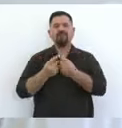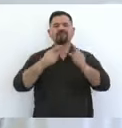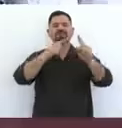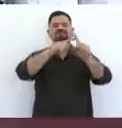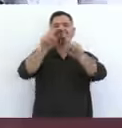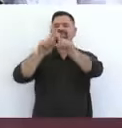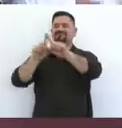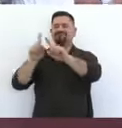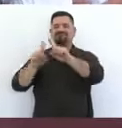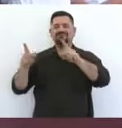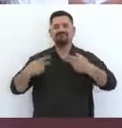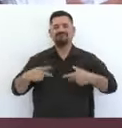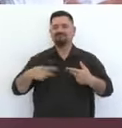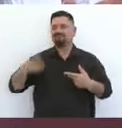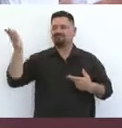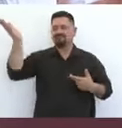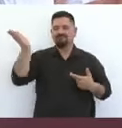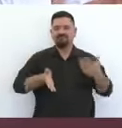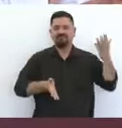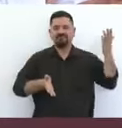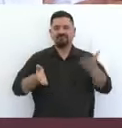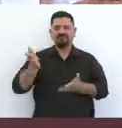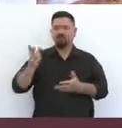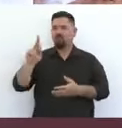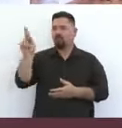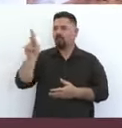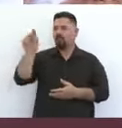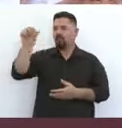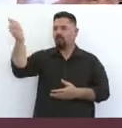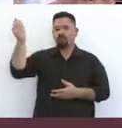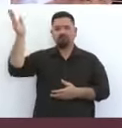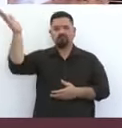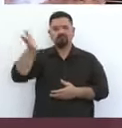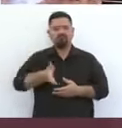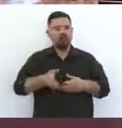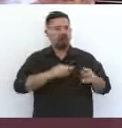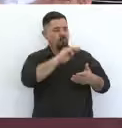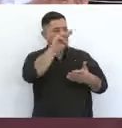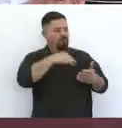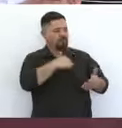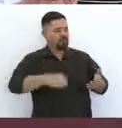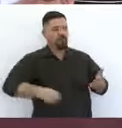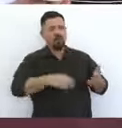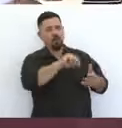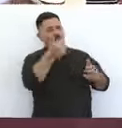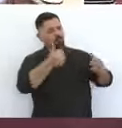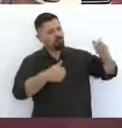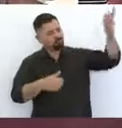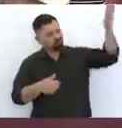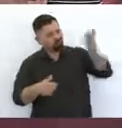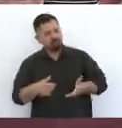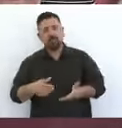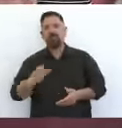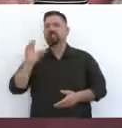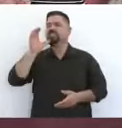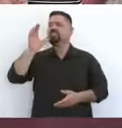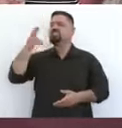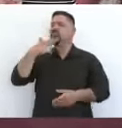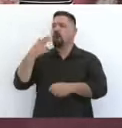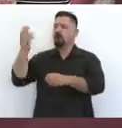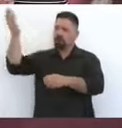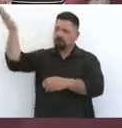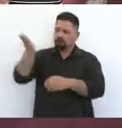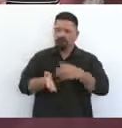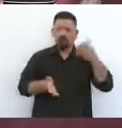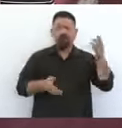habitantes de otras comunidades, de otros pueblos, de otros municipios de Chihuahua